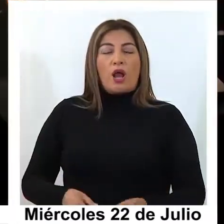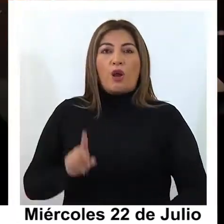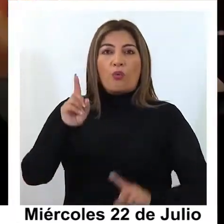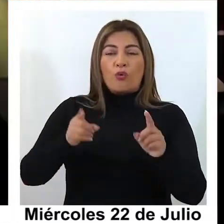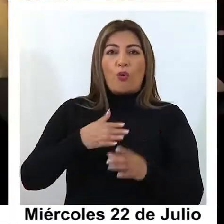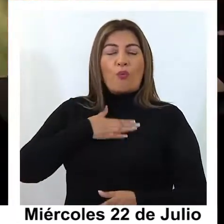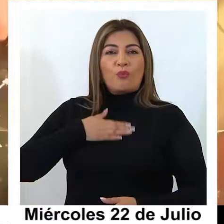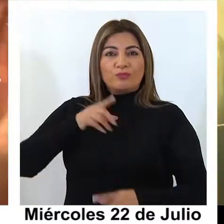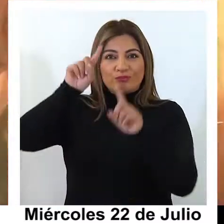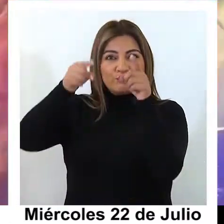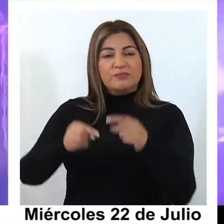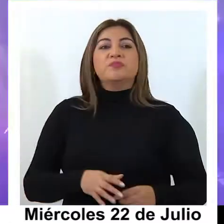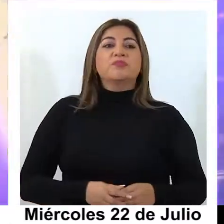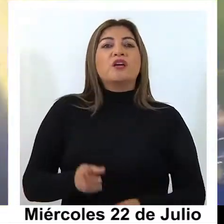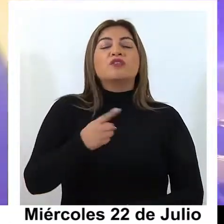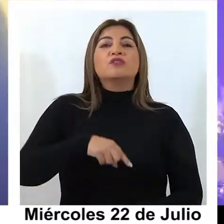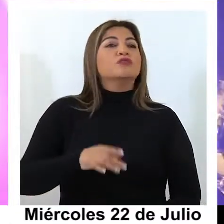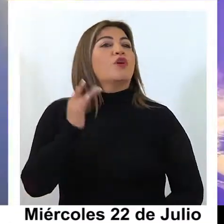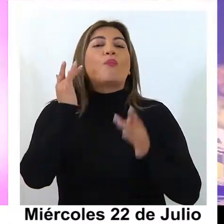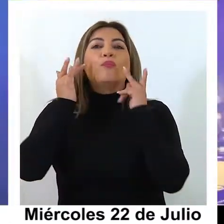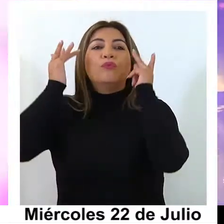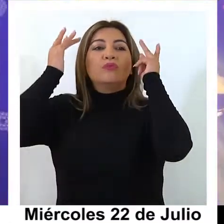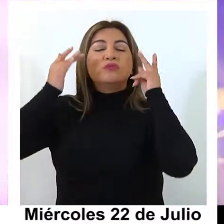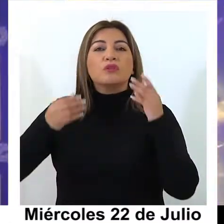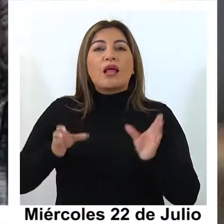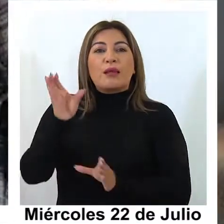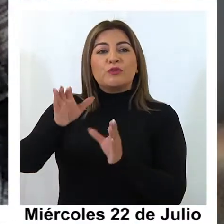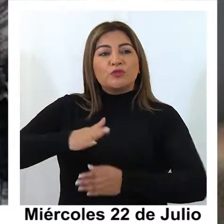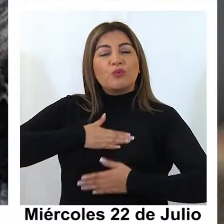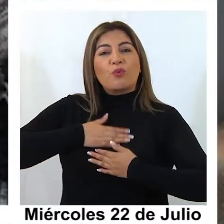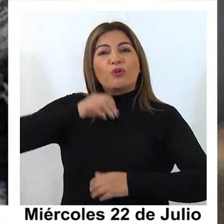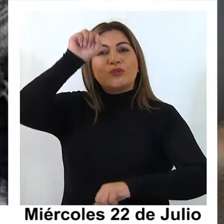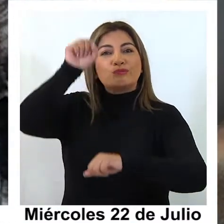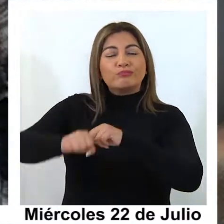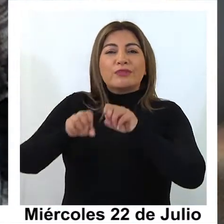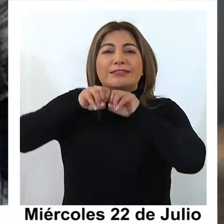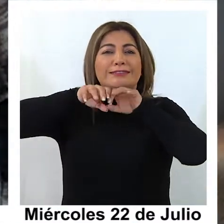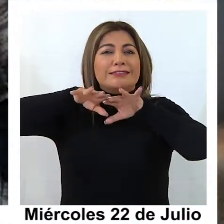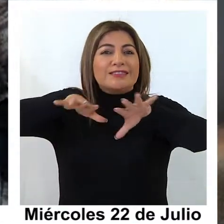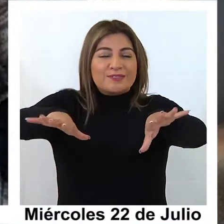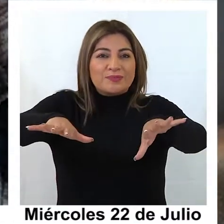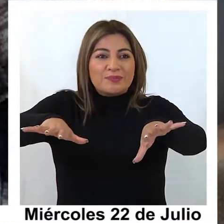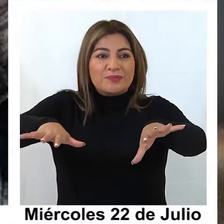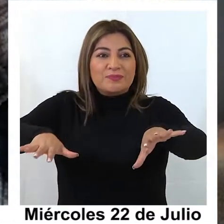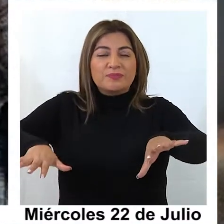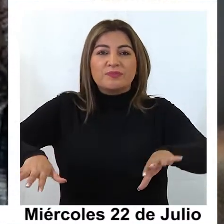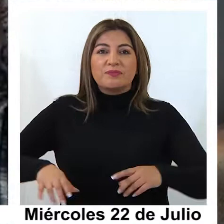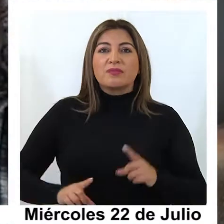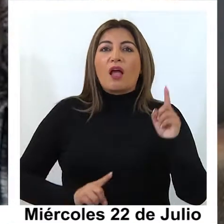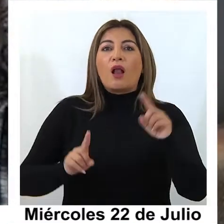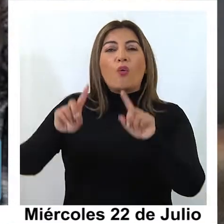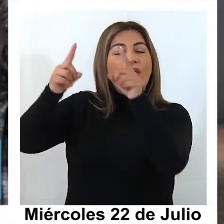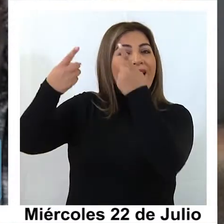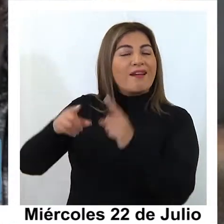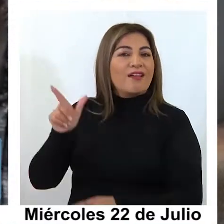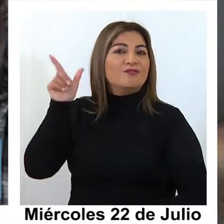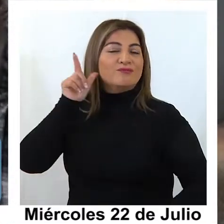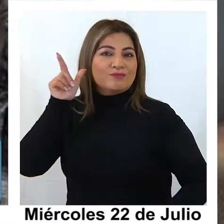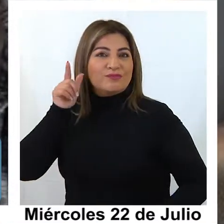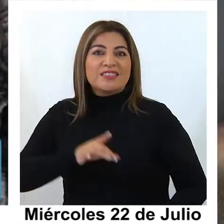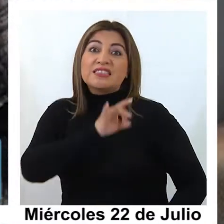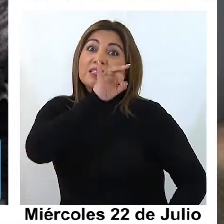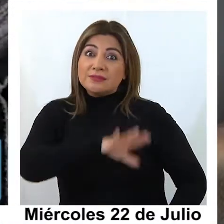visitas. Estamos muy contentos porque ha tenido una muy buena aceptación, se ha difundido bastante, está sonando en alguna radio incluso de